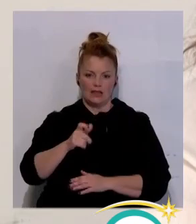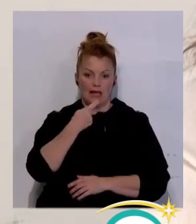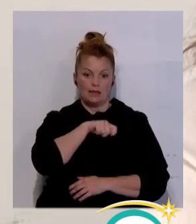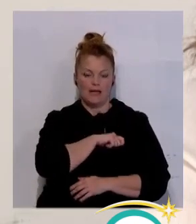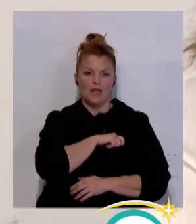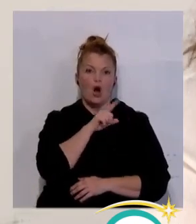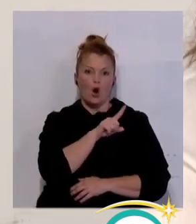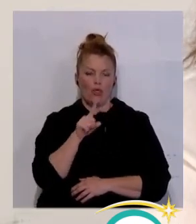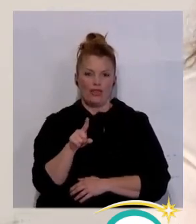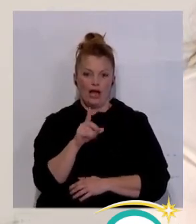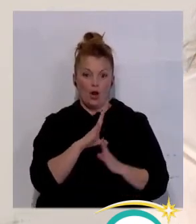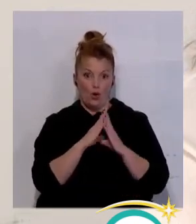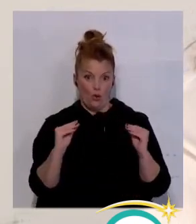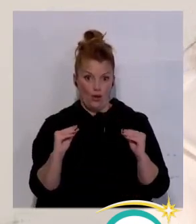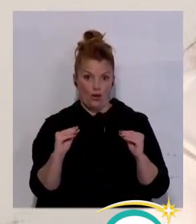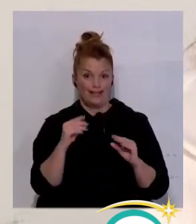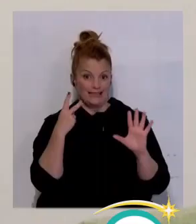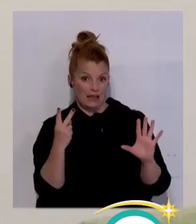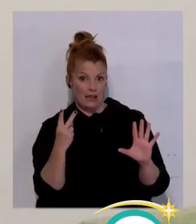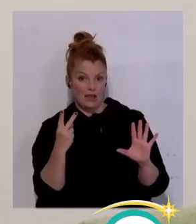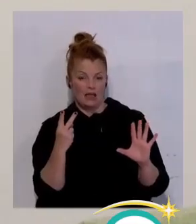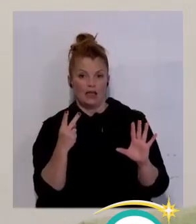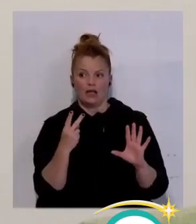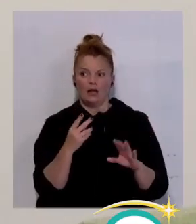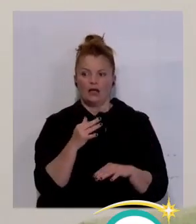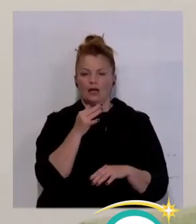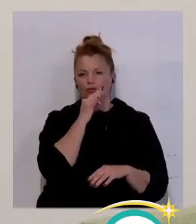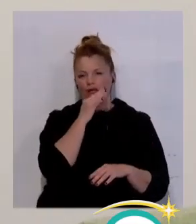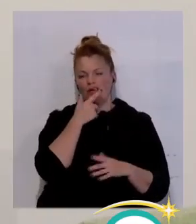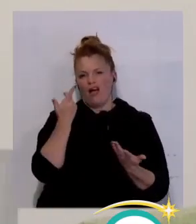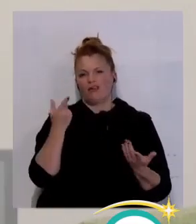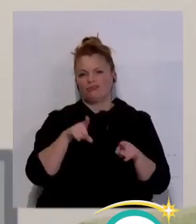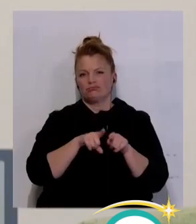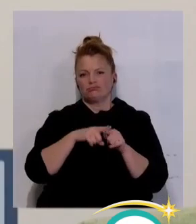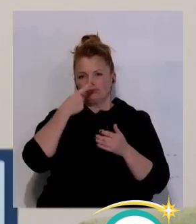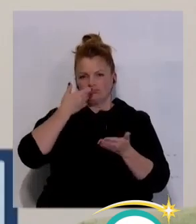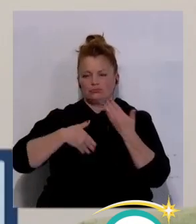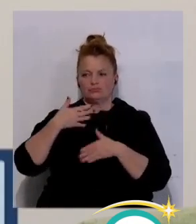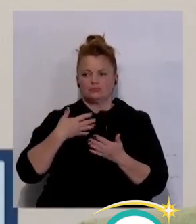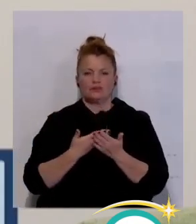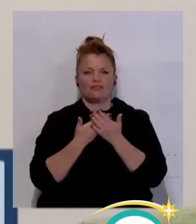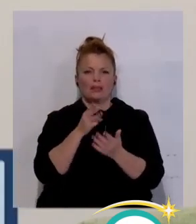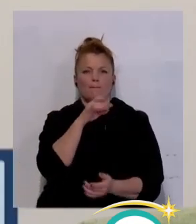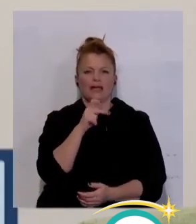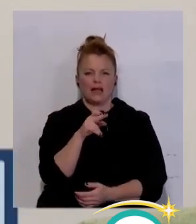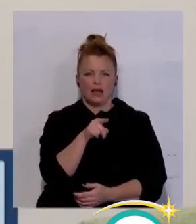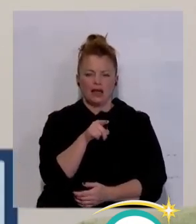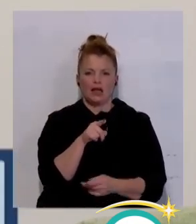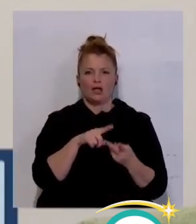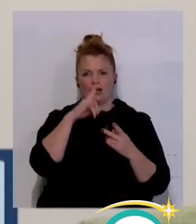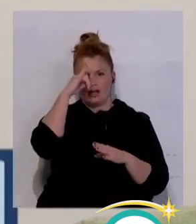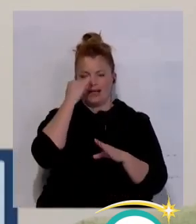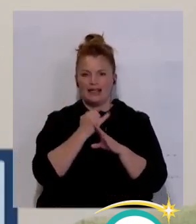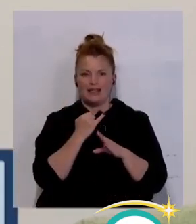11. En Andalucía, 7. Estamos todavía en las antípodas, ¿no? Pensar, por ejemplo, en la oferta PIR, la oferta de los